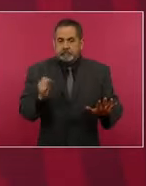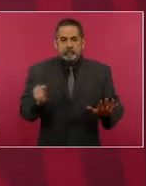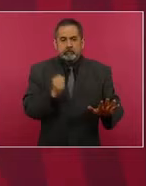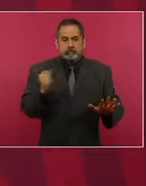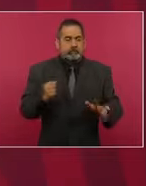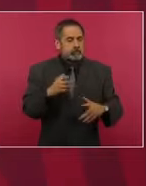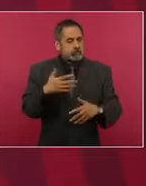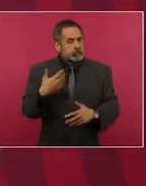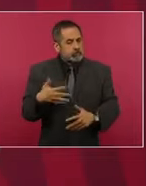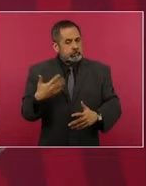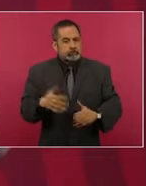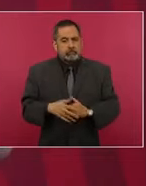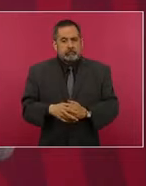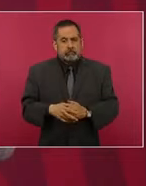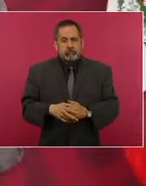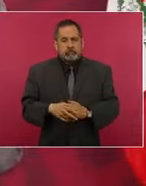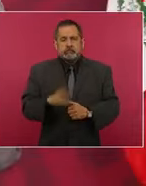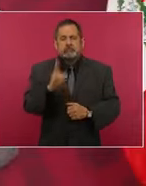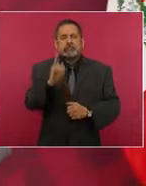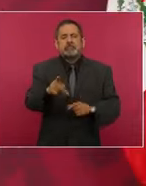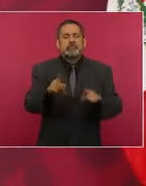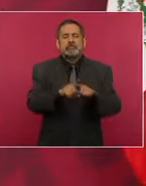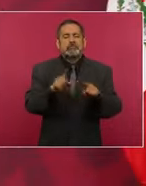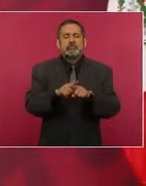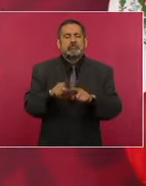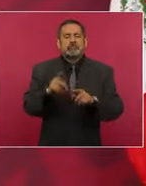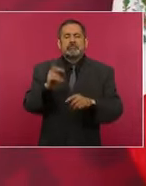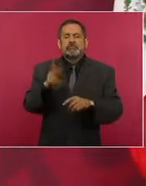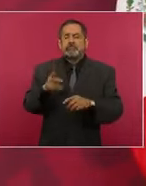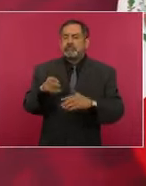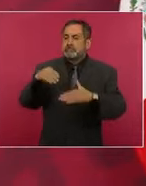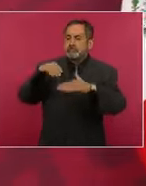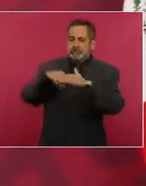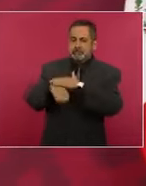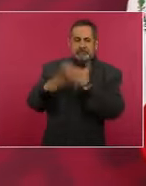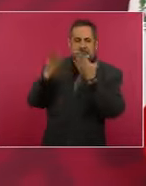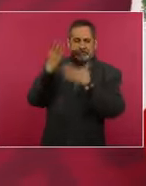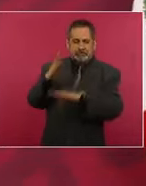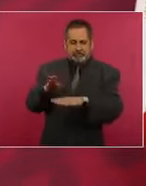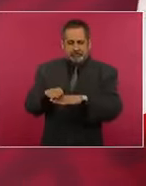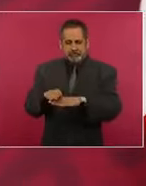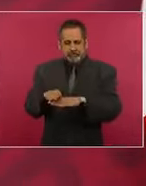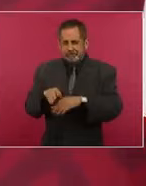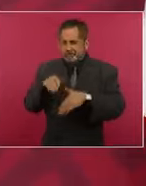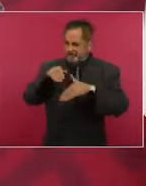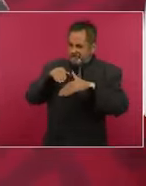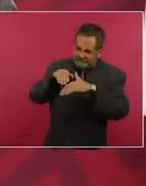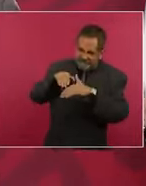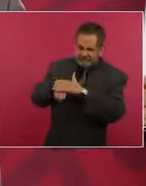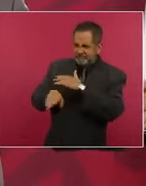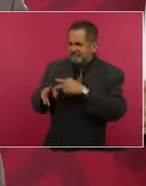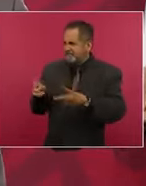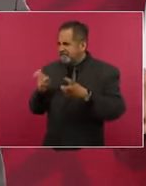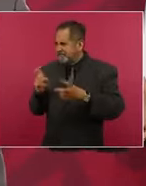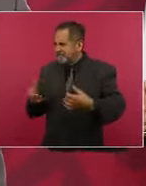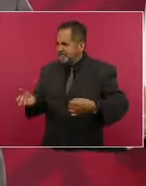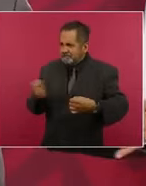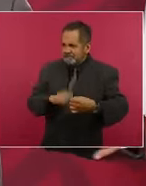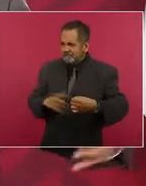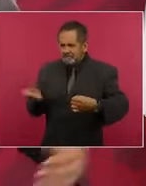Es como el que asalta un banco y entra a la bóveda y empieza a meter los